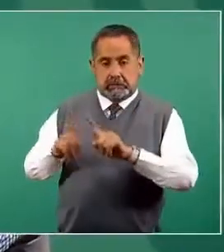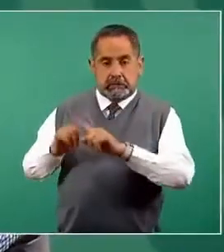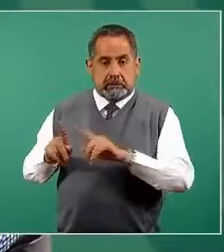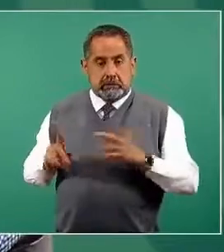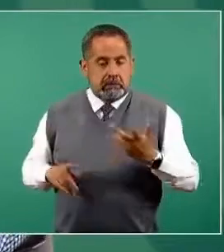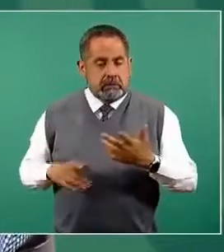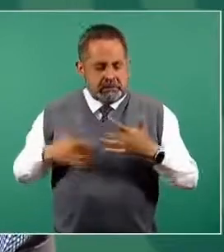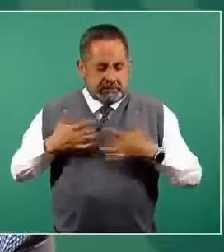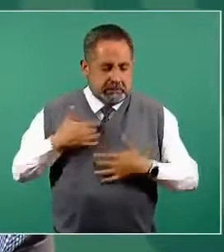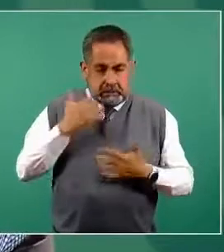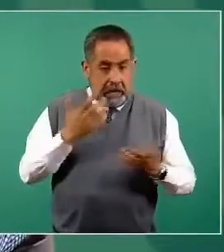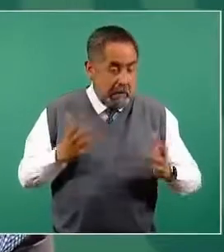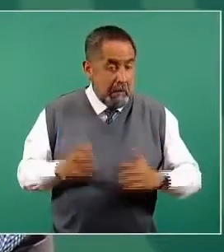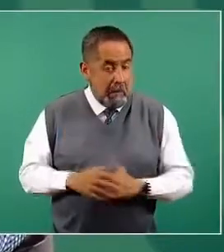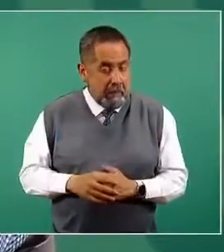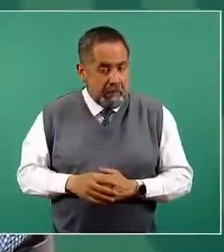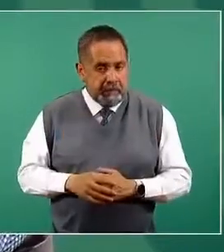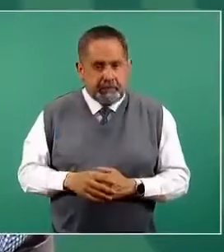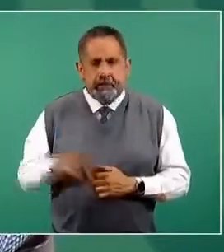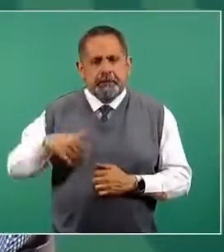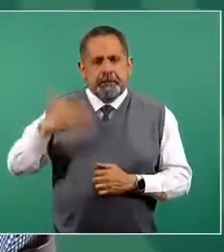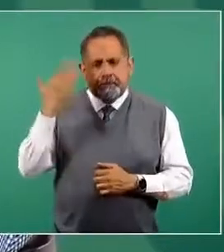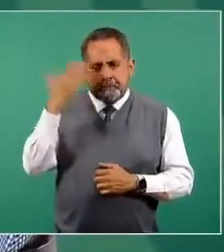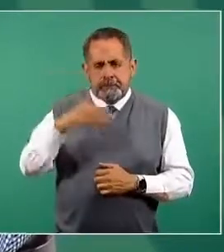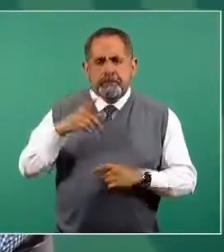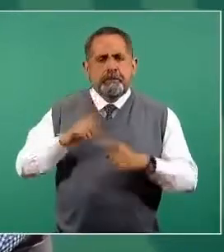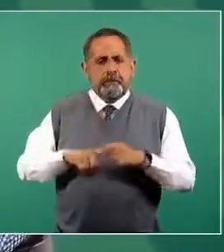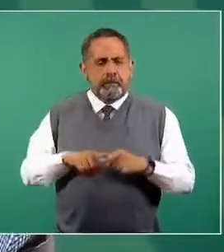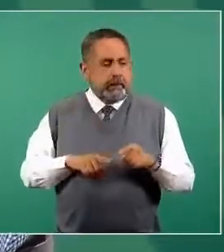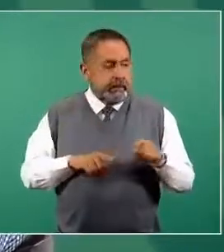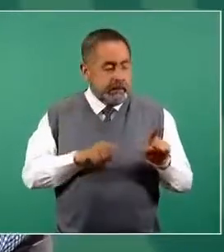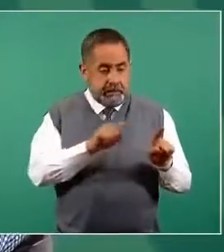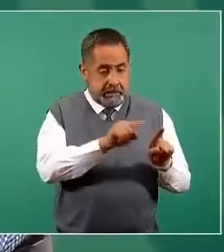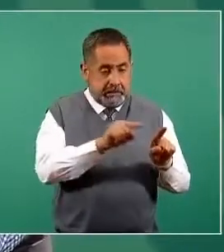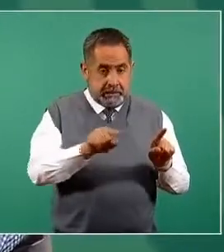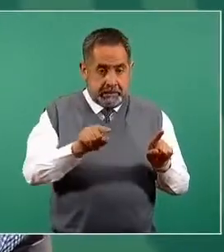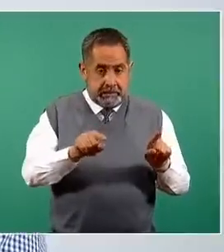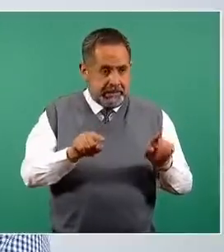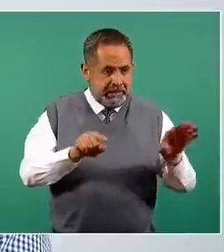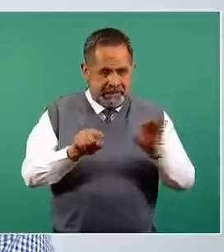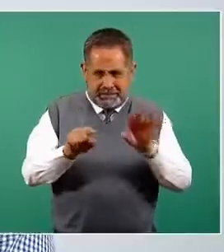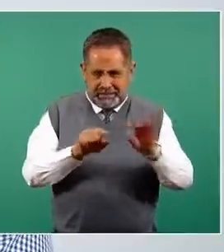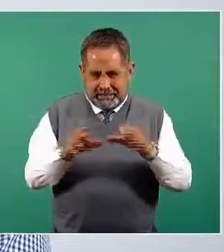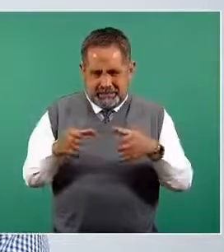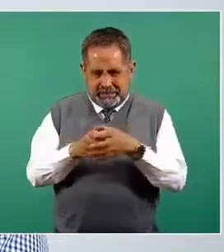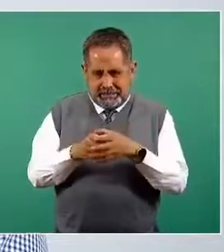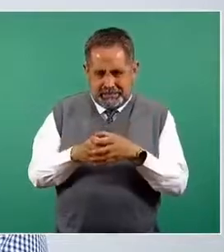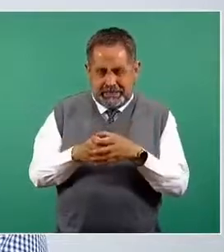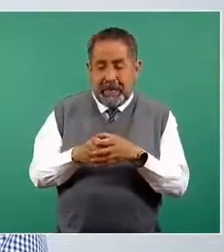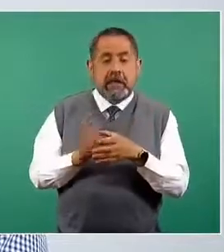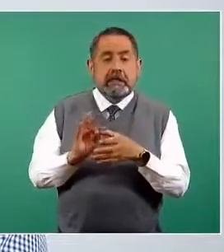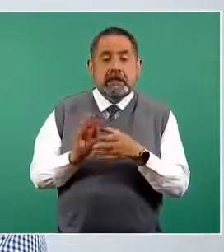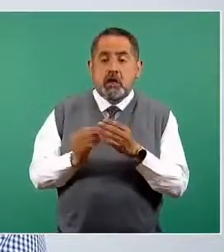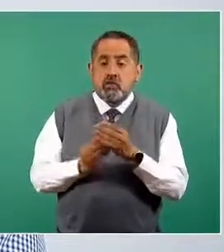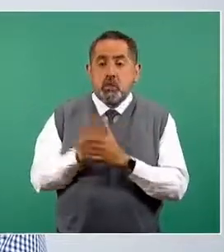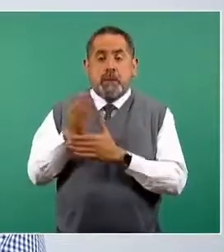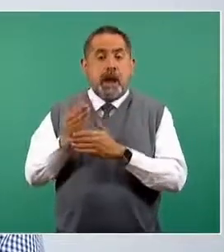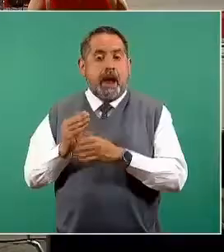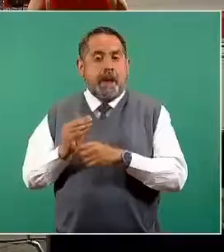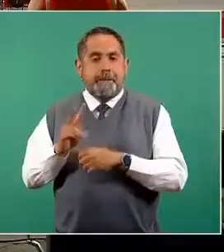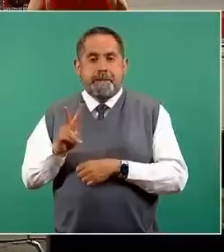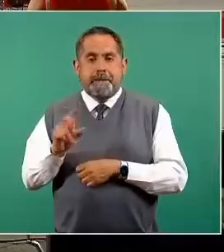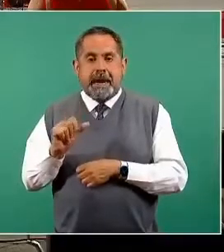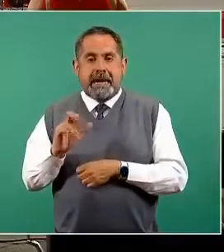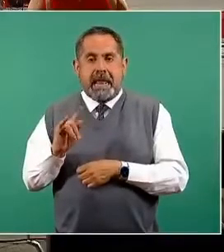con sintomatología. Sabemos que el conjunto o la agrupación de ciertas mutaciones pueden dar origen a una variante,